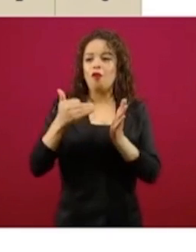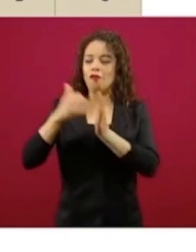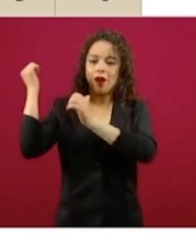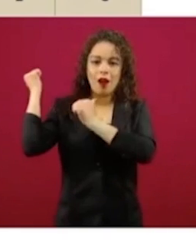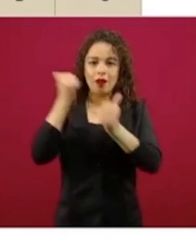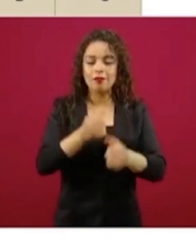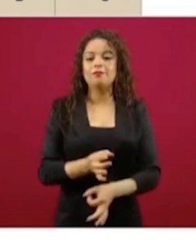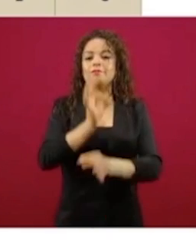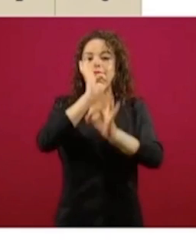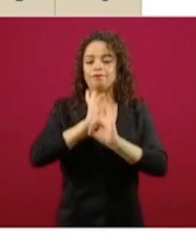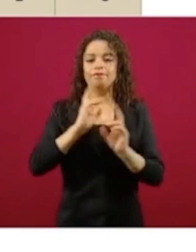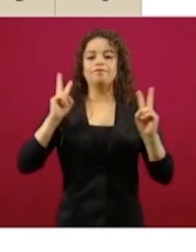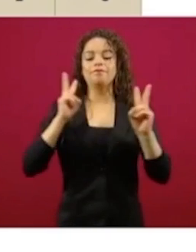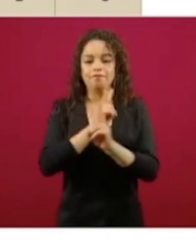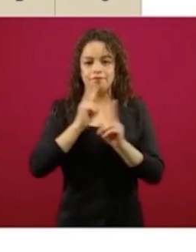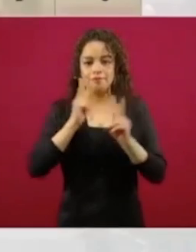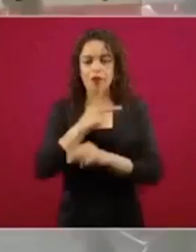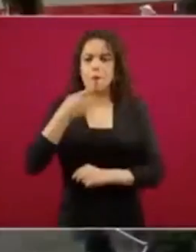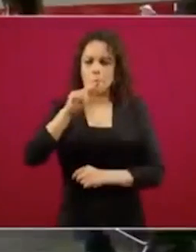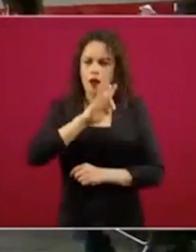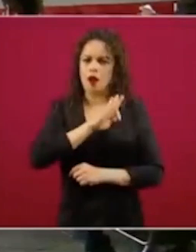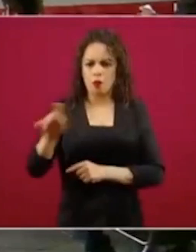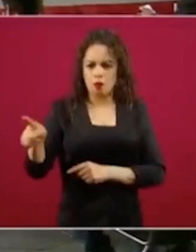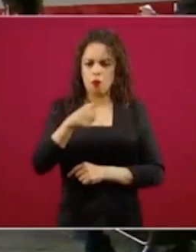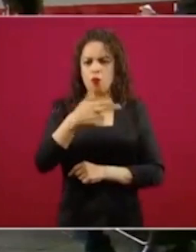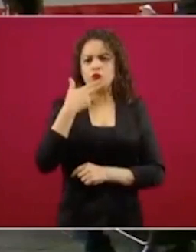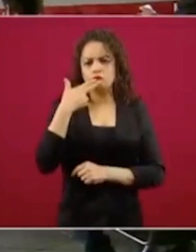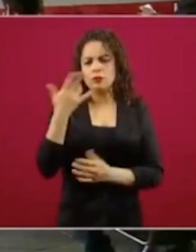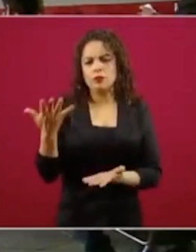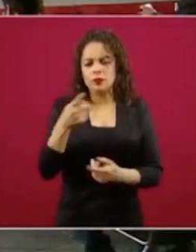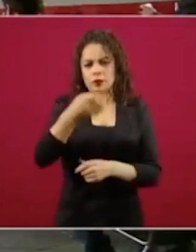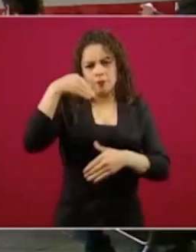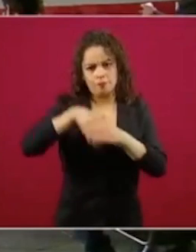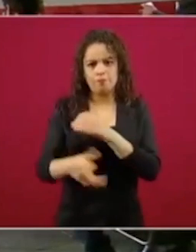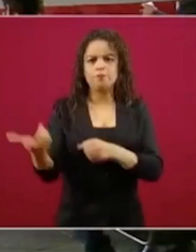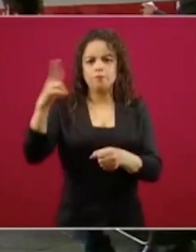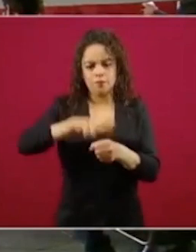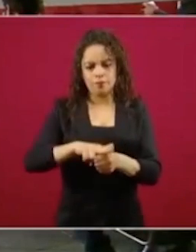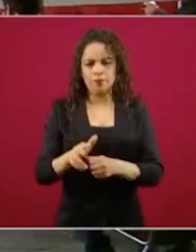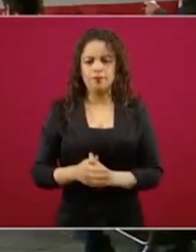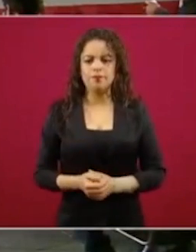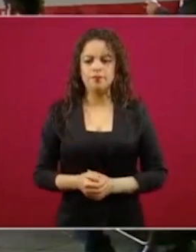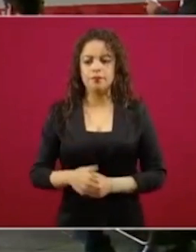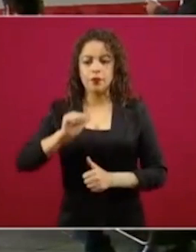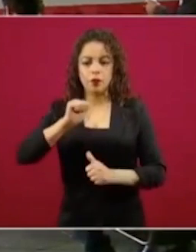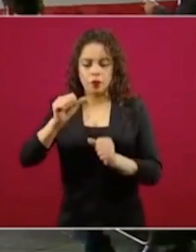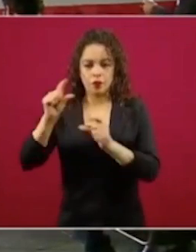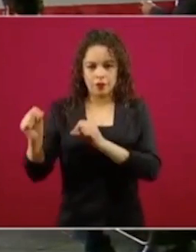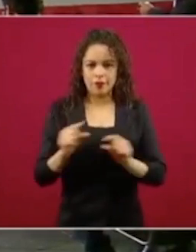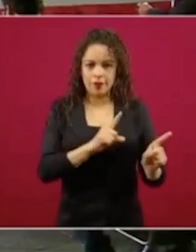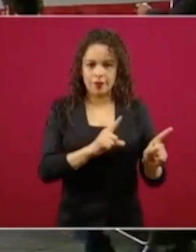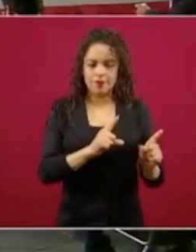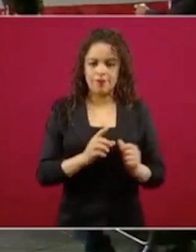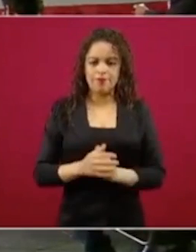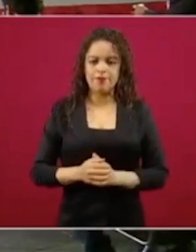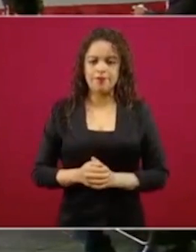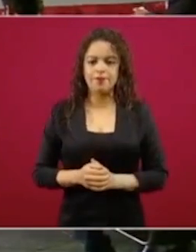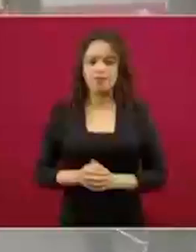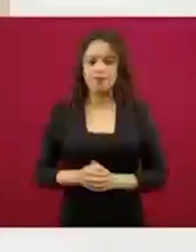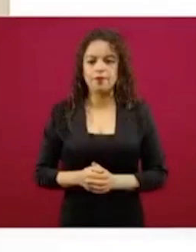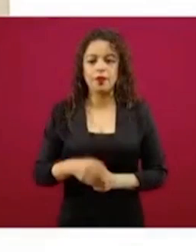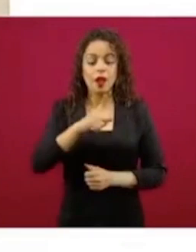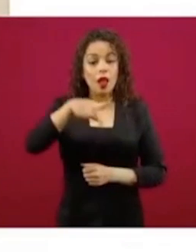pueden ser utilizadas como hospitalización. La que sigue, por favor. Tabasco.